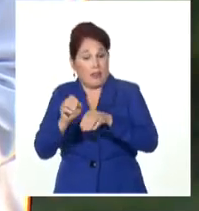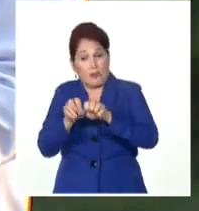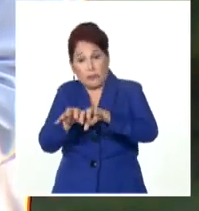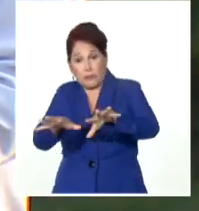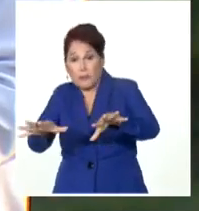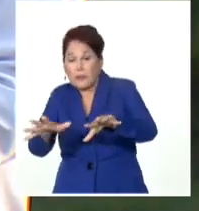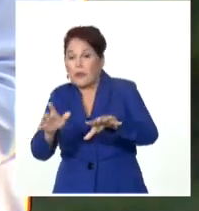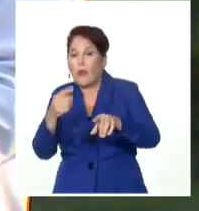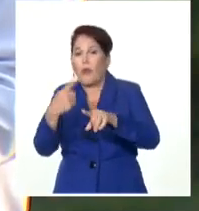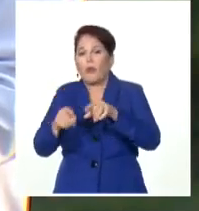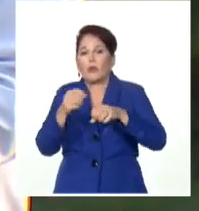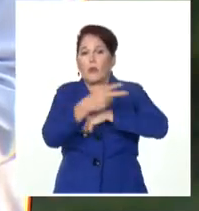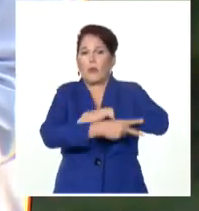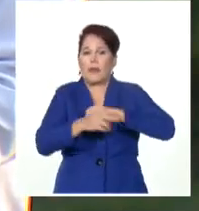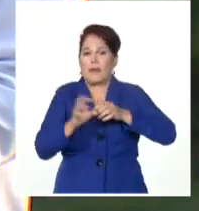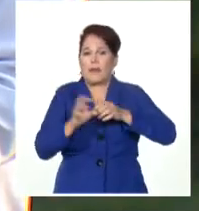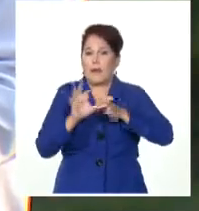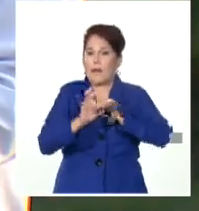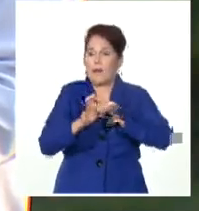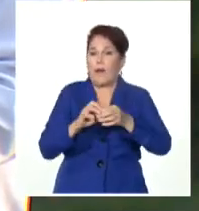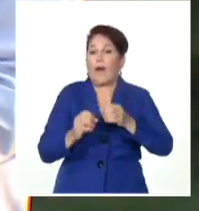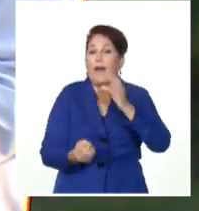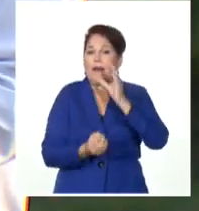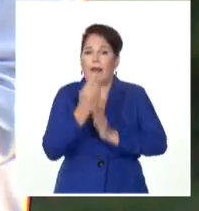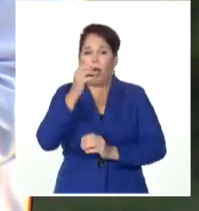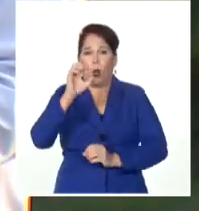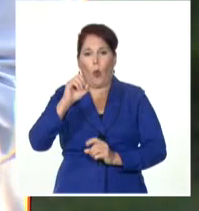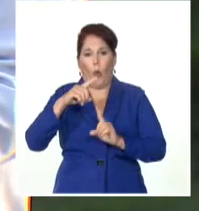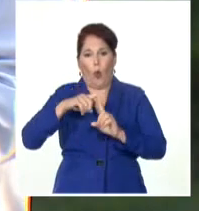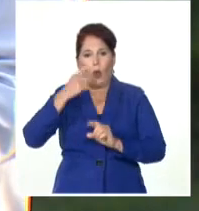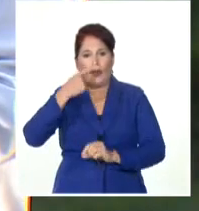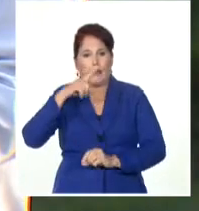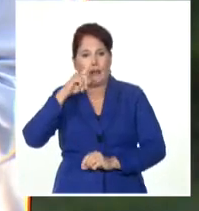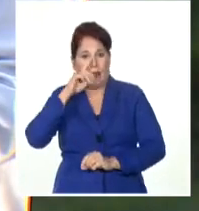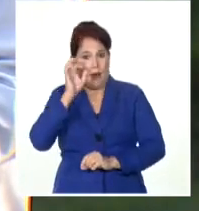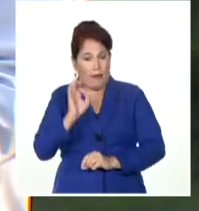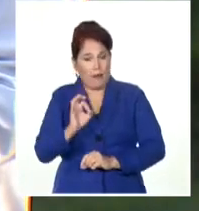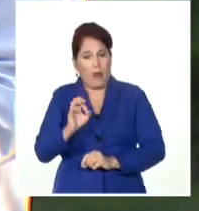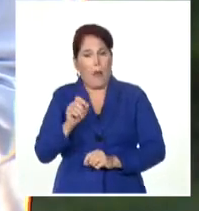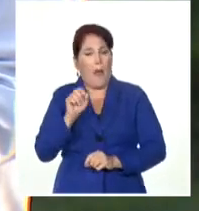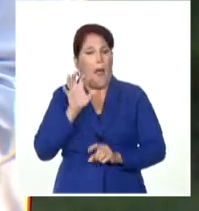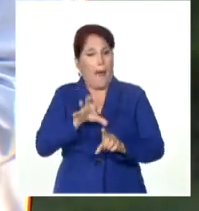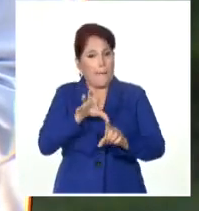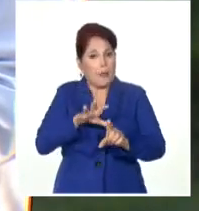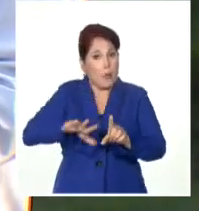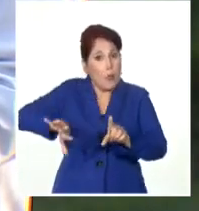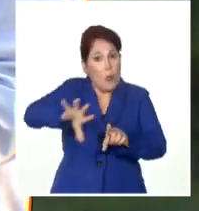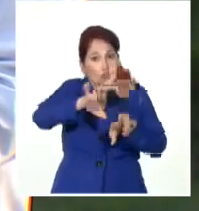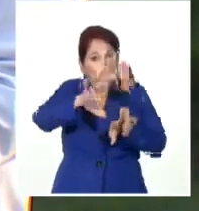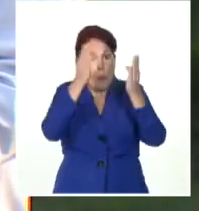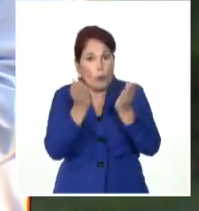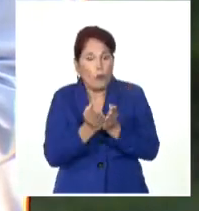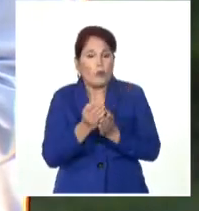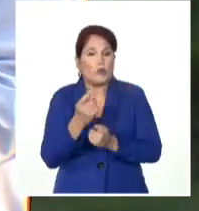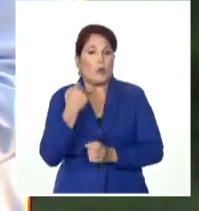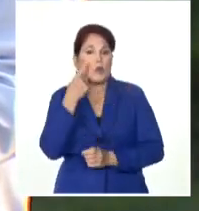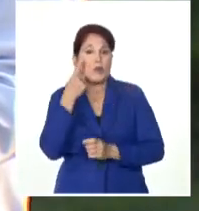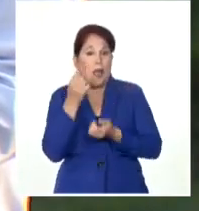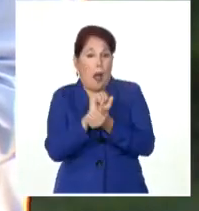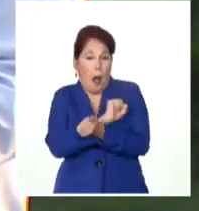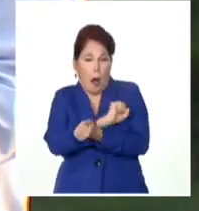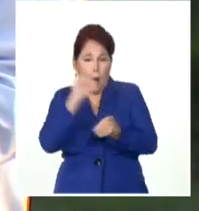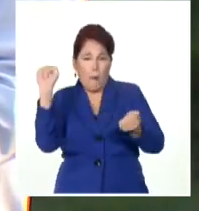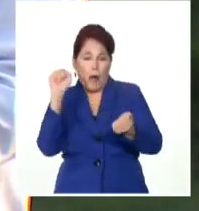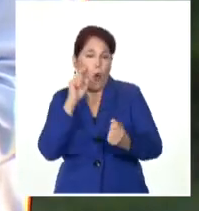sus aliados crearon la OTAN, desataron la Guerra Fría y amenazaron al mundo con el chantaje nuclear, con el